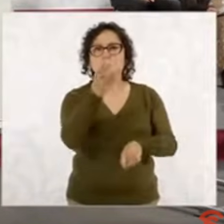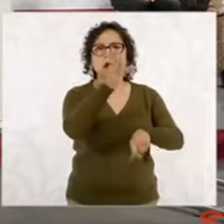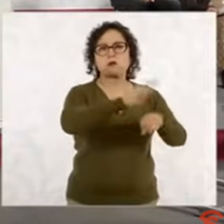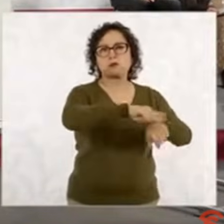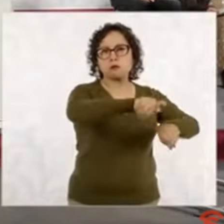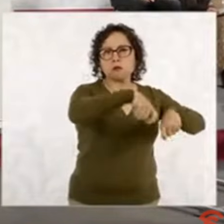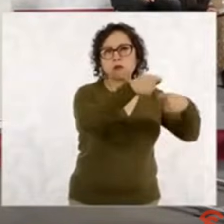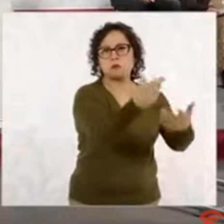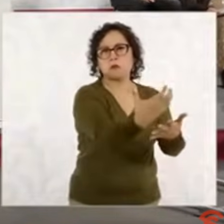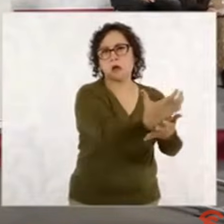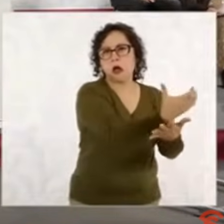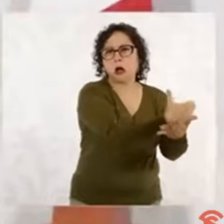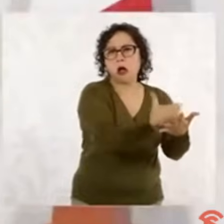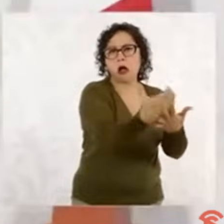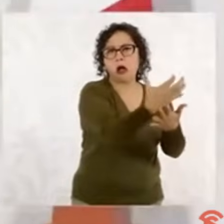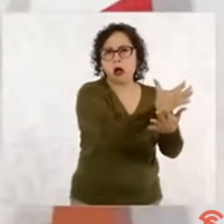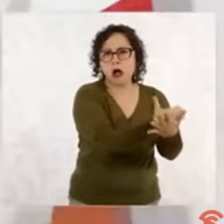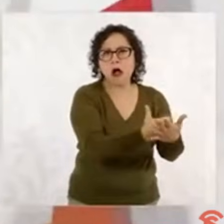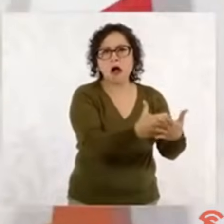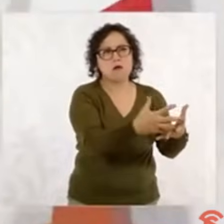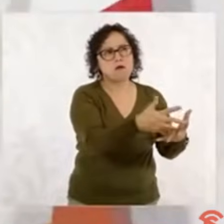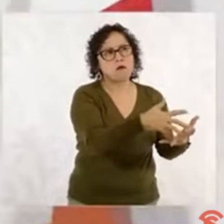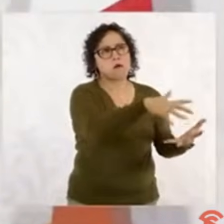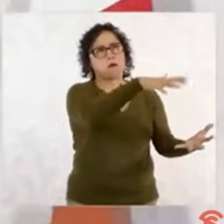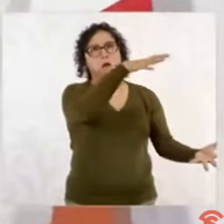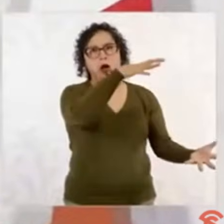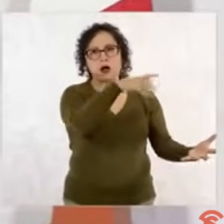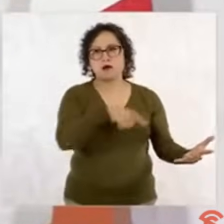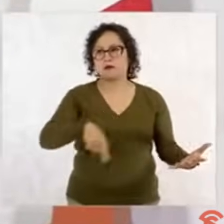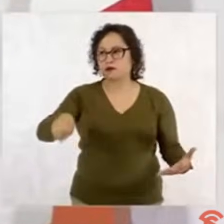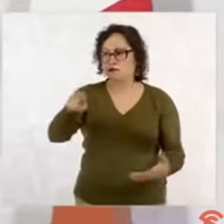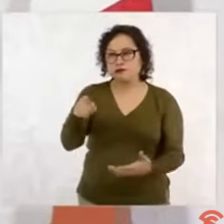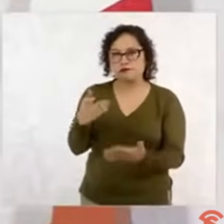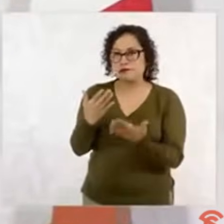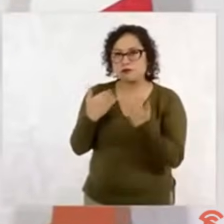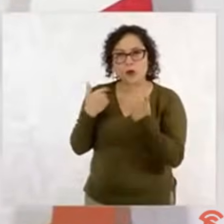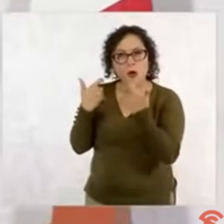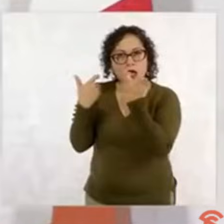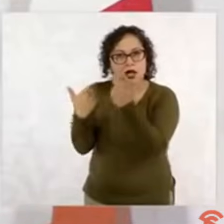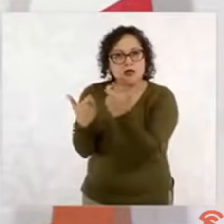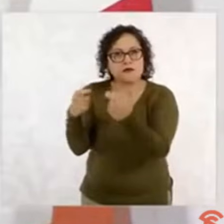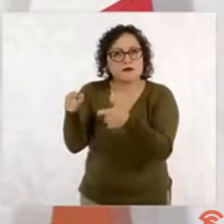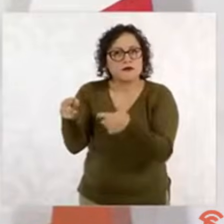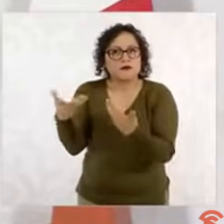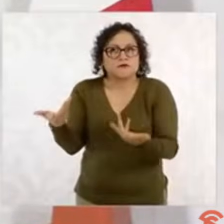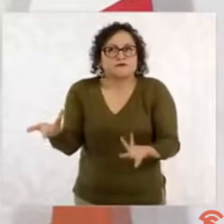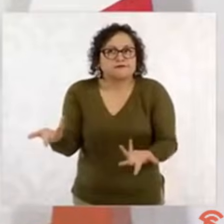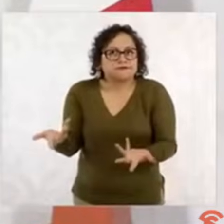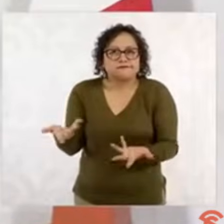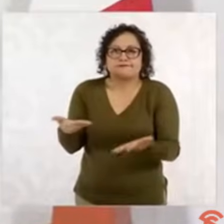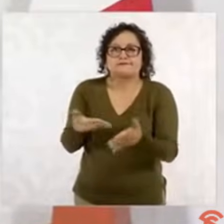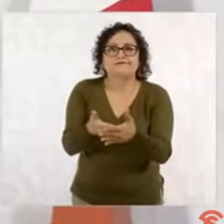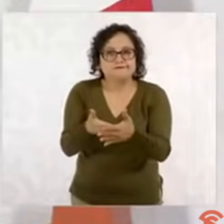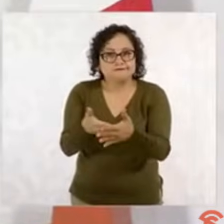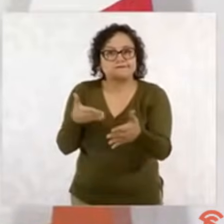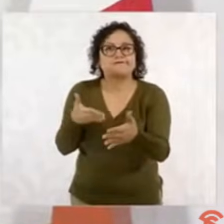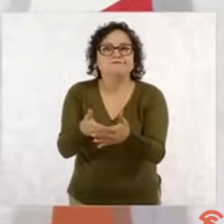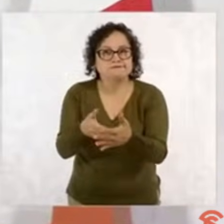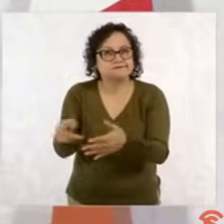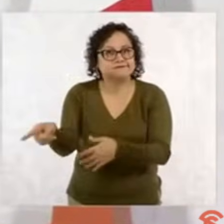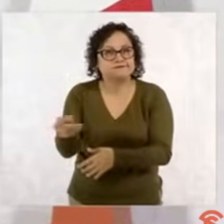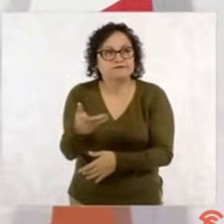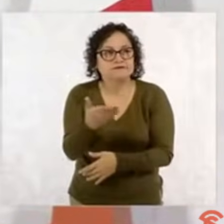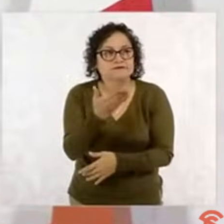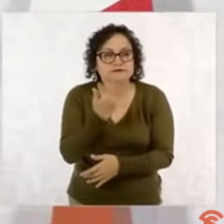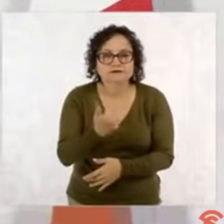grandes cantidades de agua, mientras que hay otros que no cuentan con los recursos suficientes, que no pueden tener el acceso al agua para